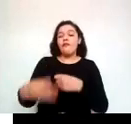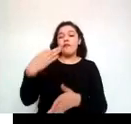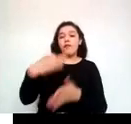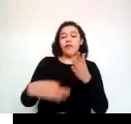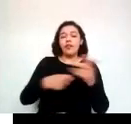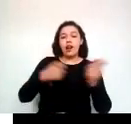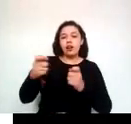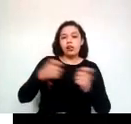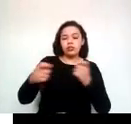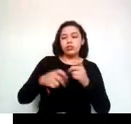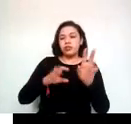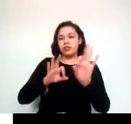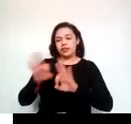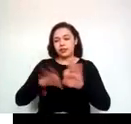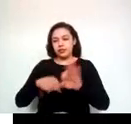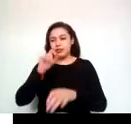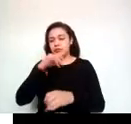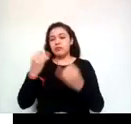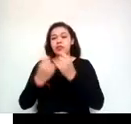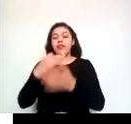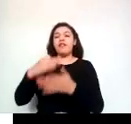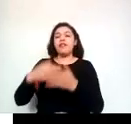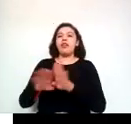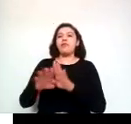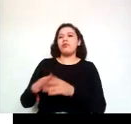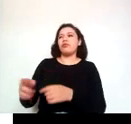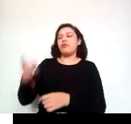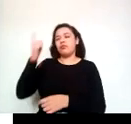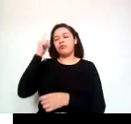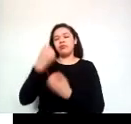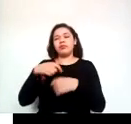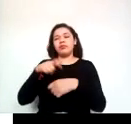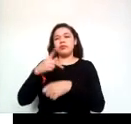es cuando empieza a, también a manifestarse pues, un riesgo.